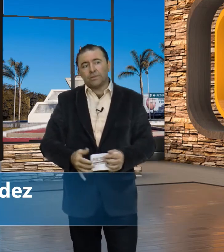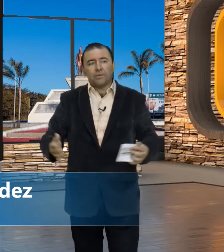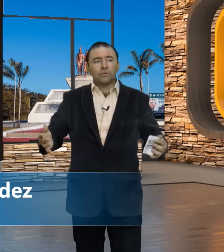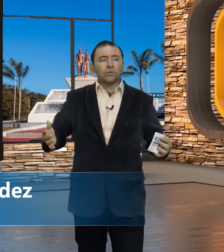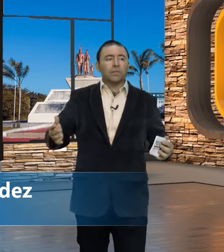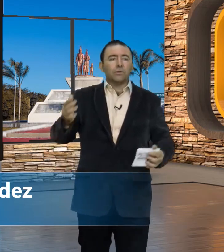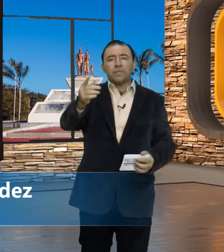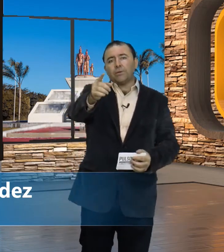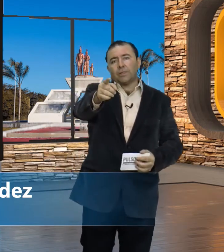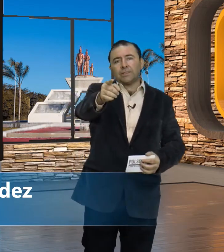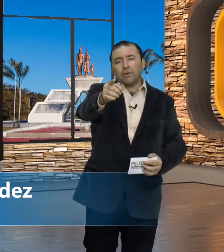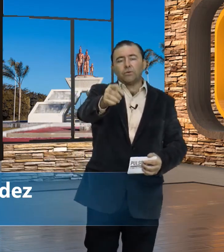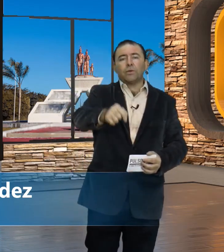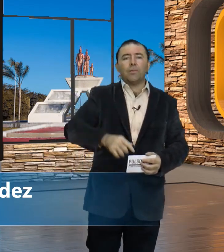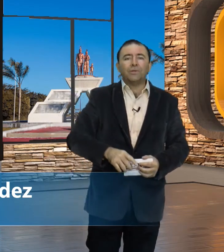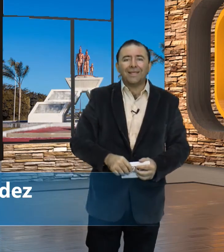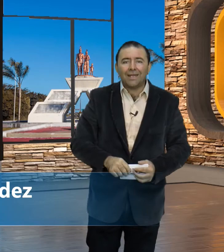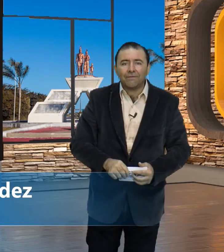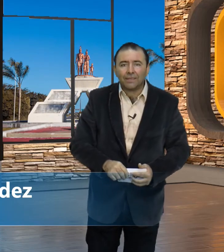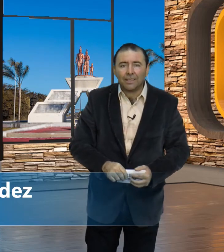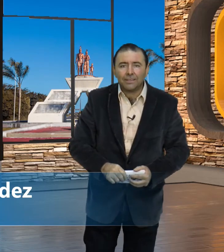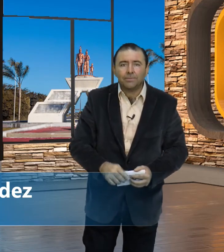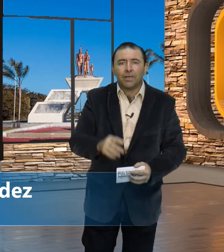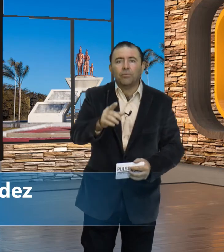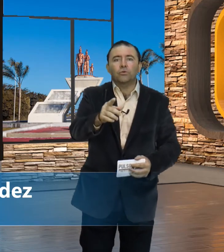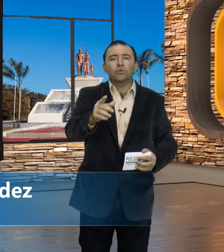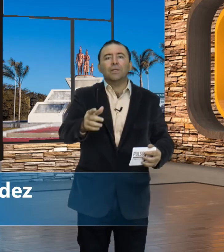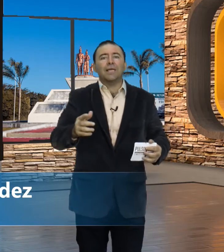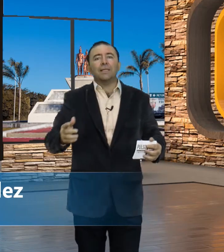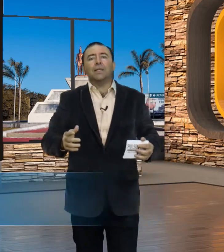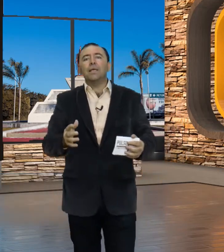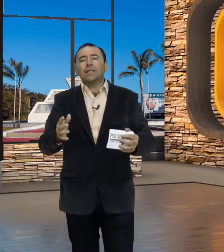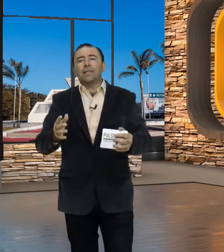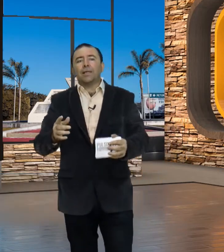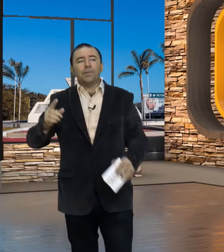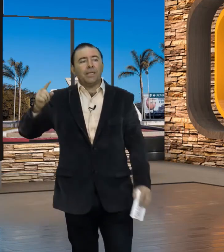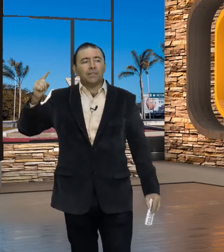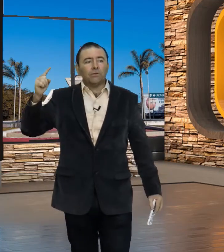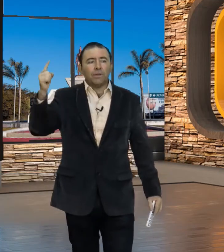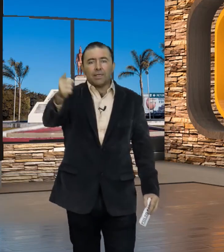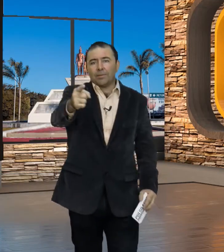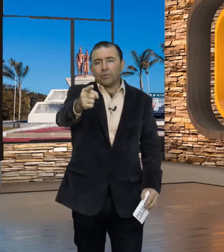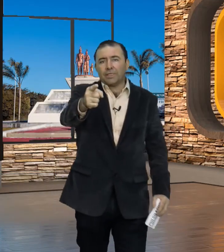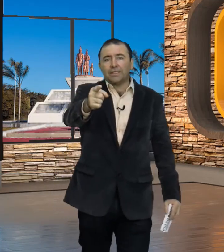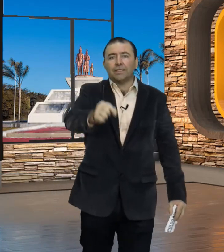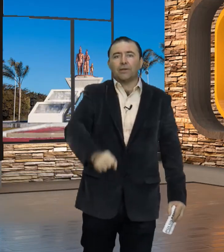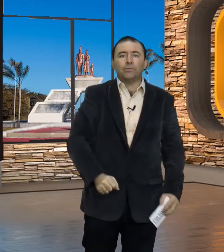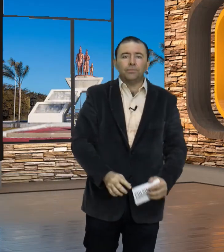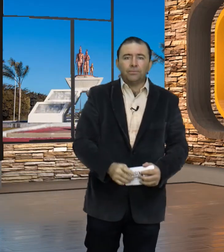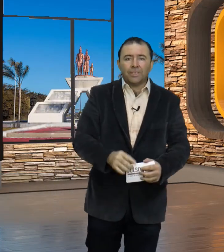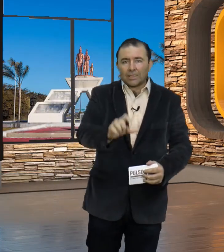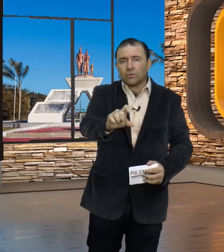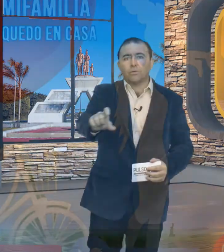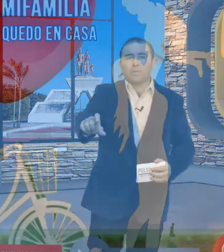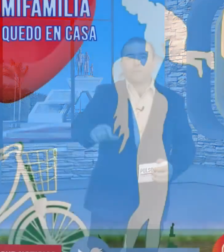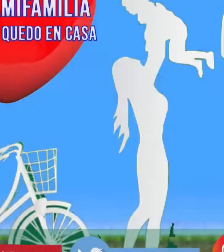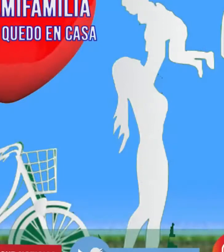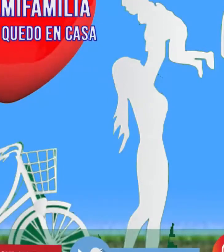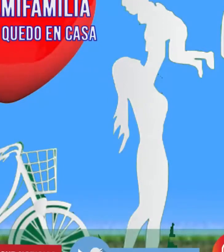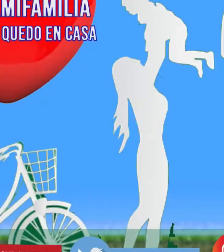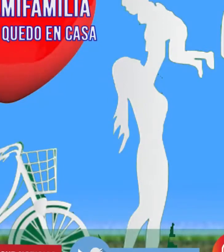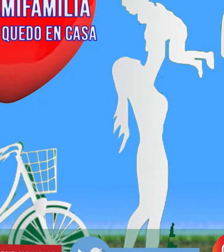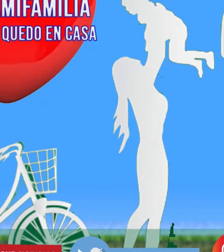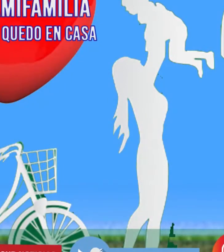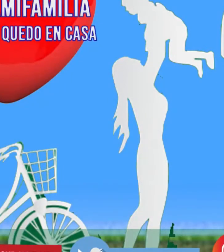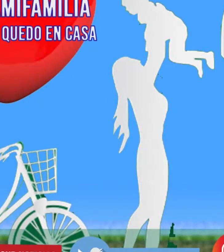nos despedimos con el consejo hasta luego soy Ramón Aguilar Fernández para Pulso Sur el canal de la capital y esto fue reporte Quintana Roo caso coronavirus